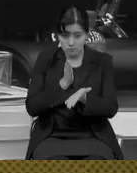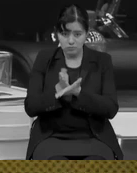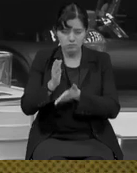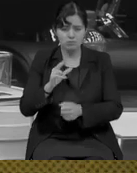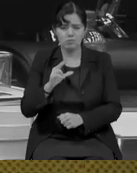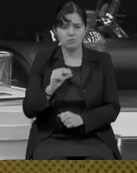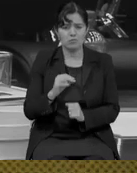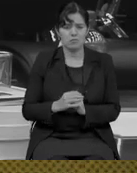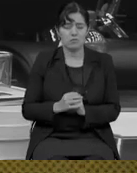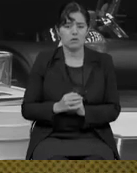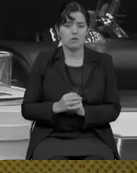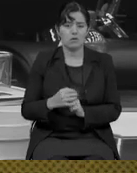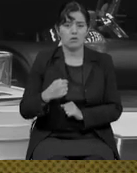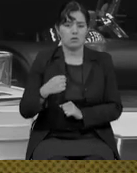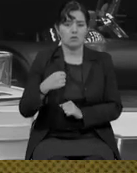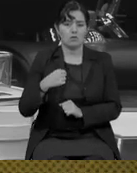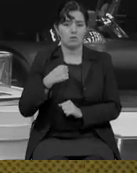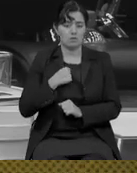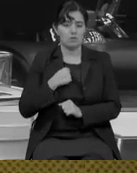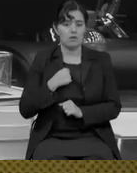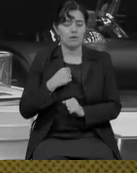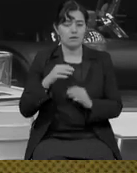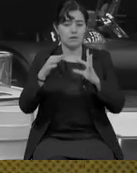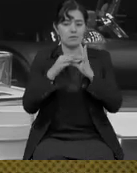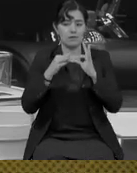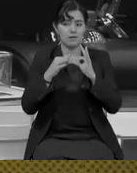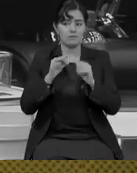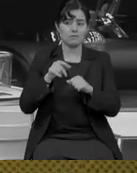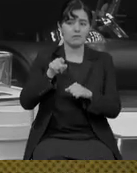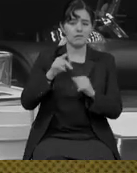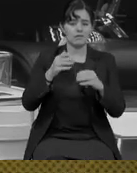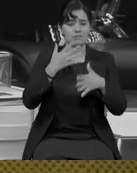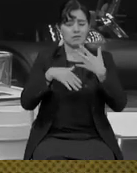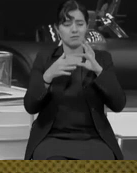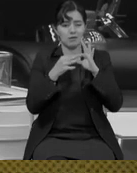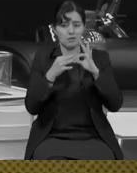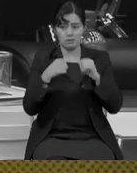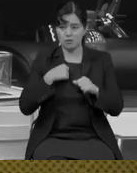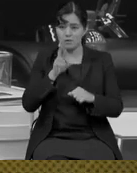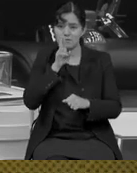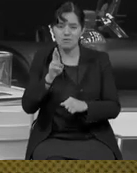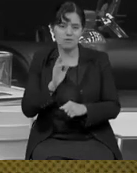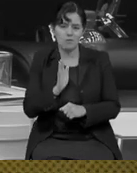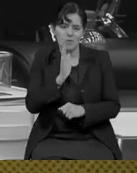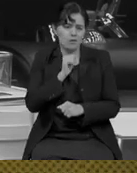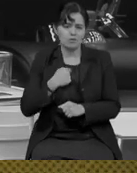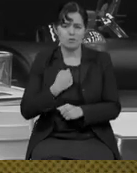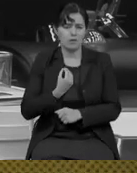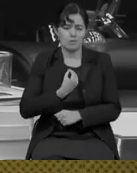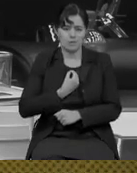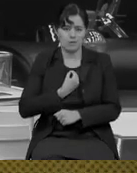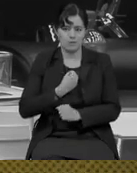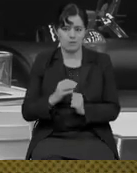tengo derecho a uso de la palabra para poder responder a sus alusiones y me la aguanto.